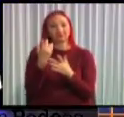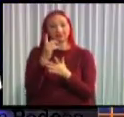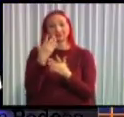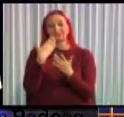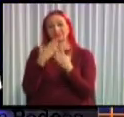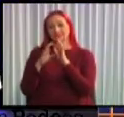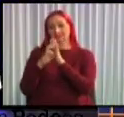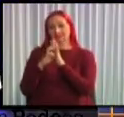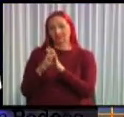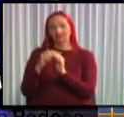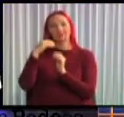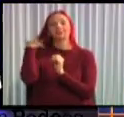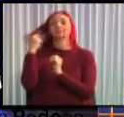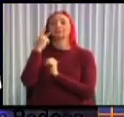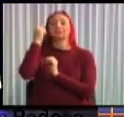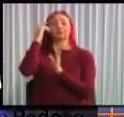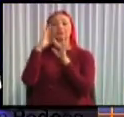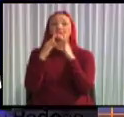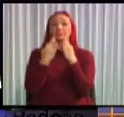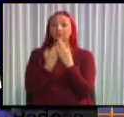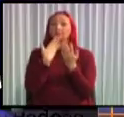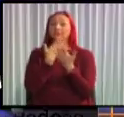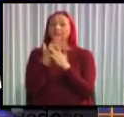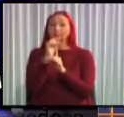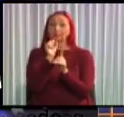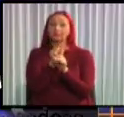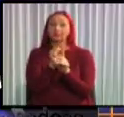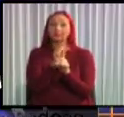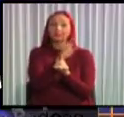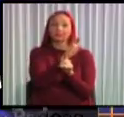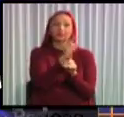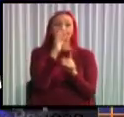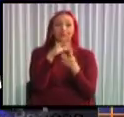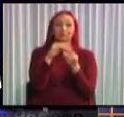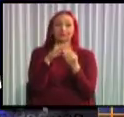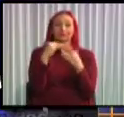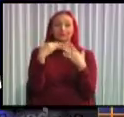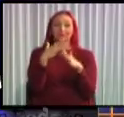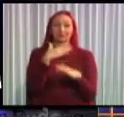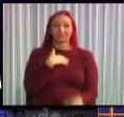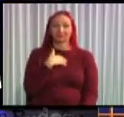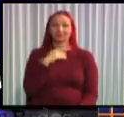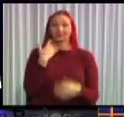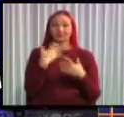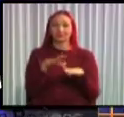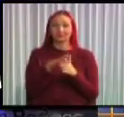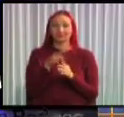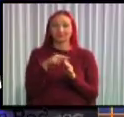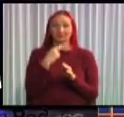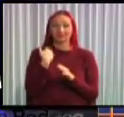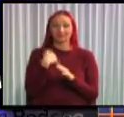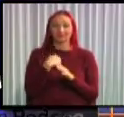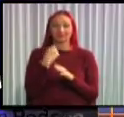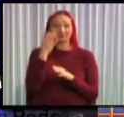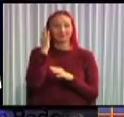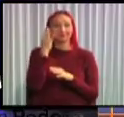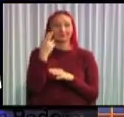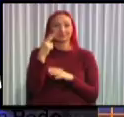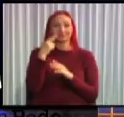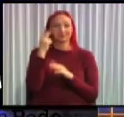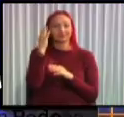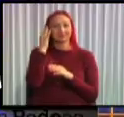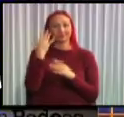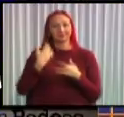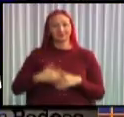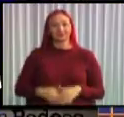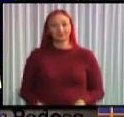hoy son padres de familia, en el caso de don Roger me comentaba que ya tiene hasta nietitos o nietitas. Nietas. No,